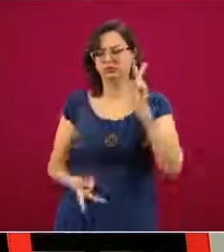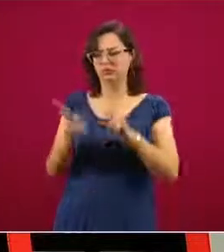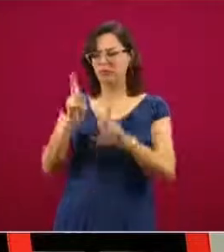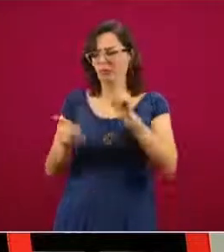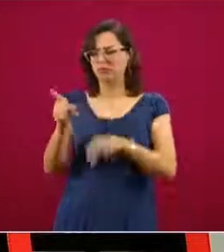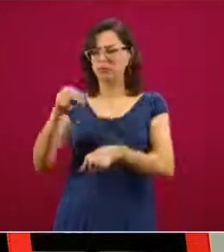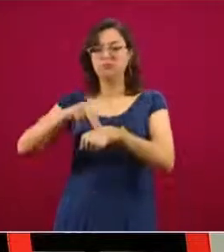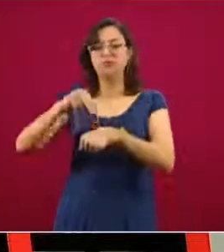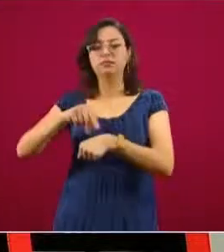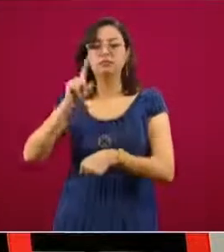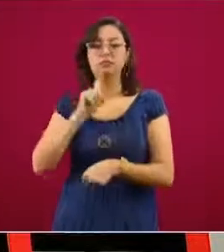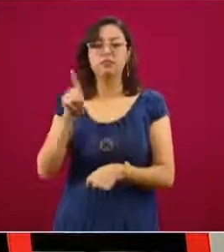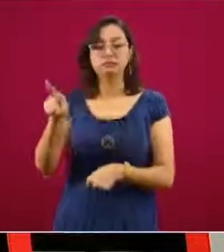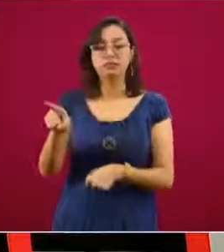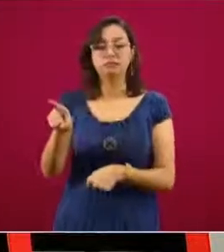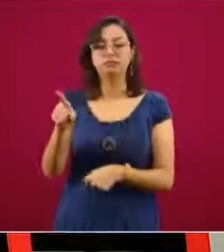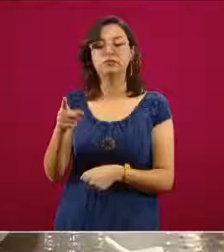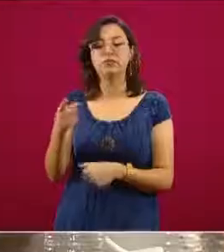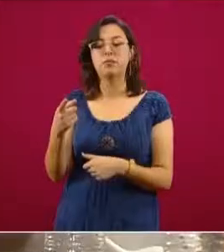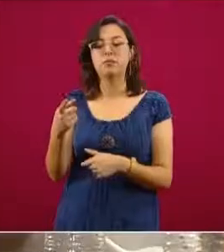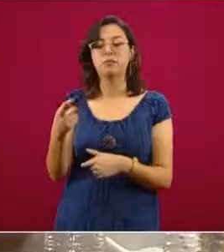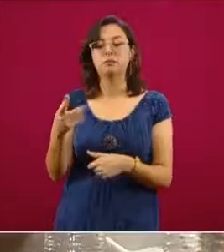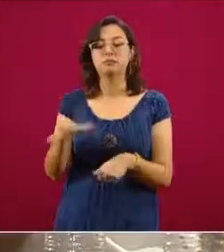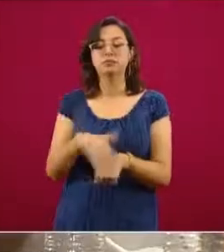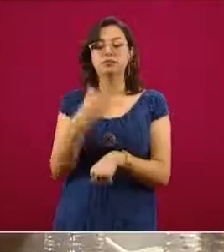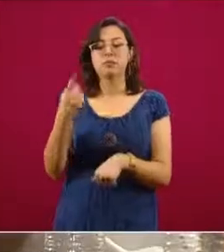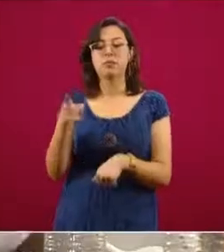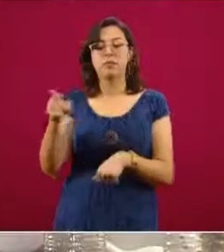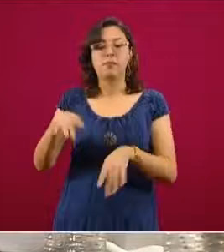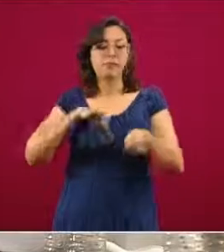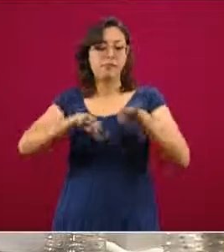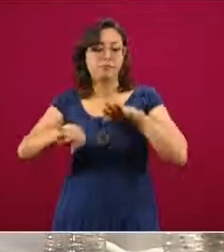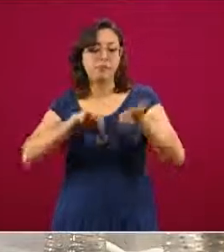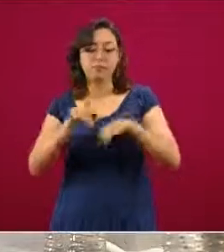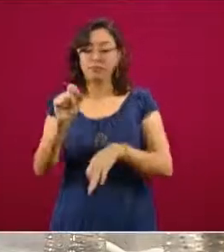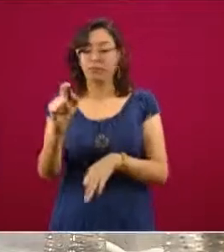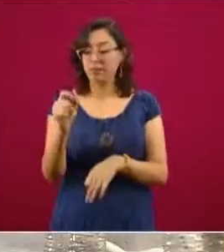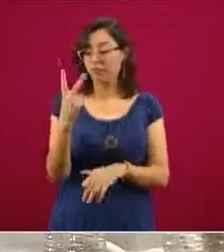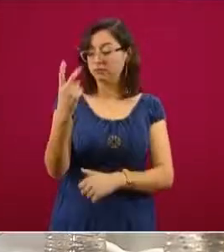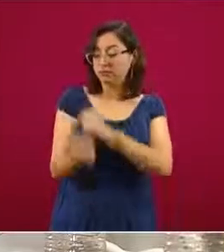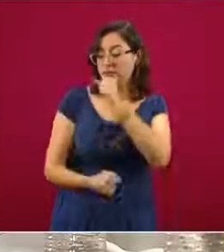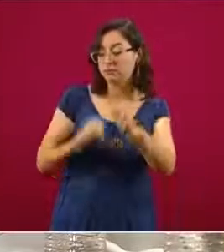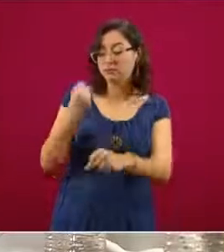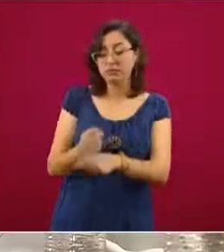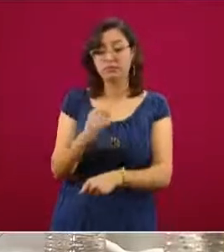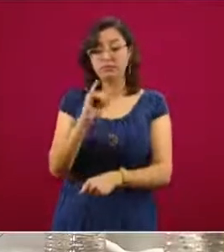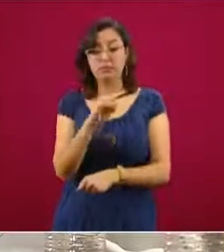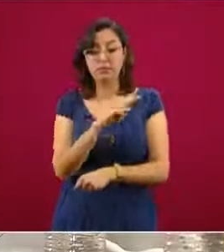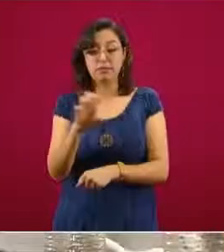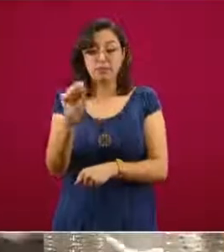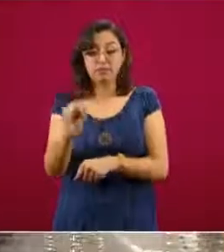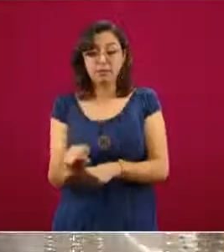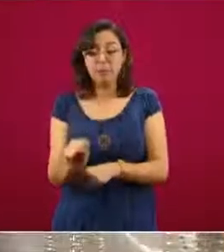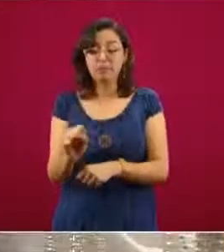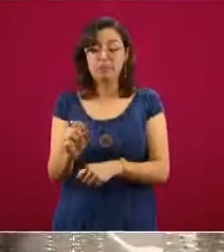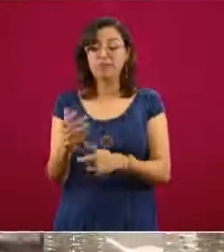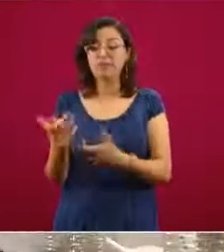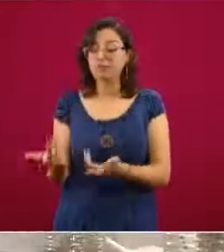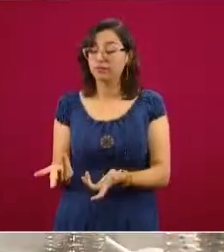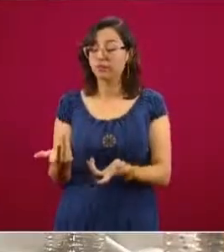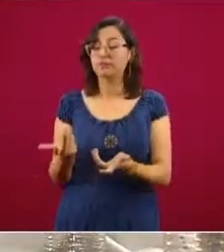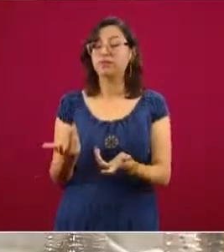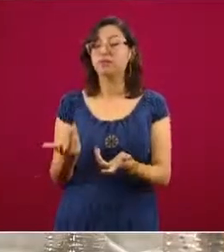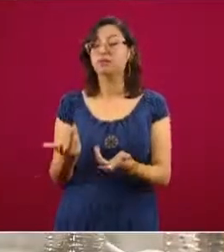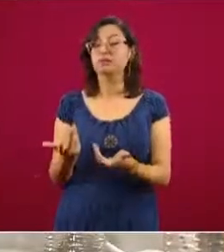hoy porque ella es una persona que lleva 22 años en el Seguro Social. Es